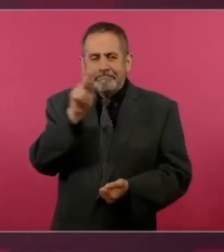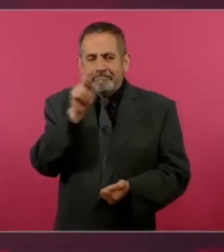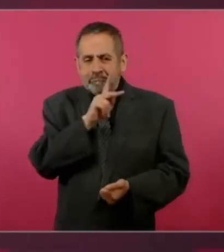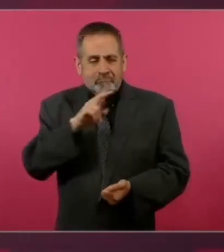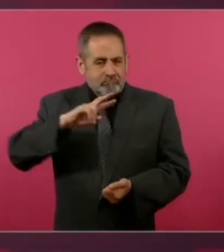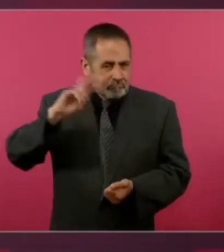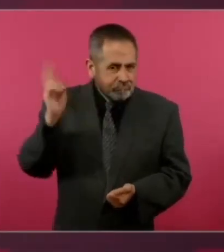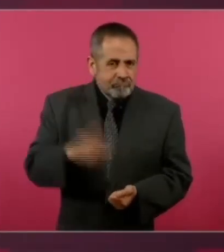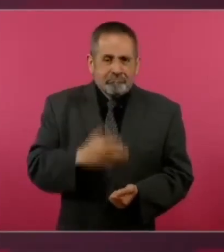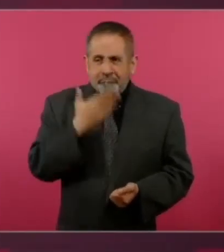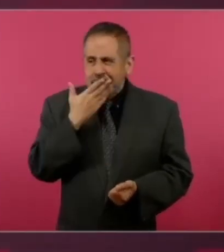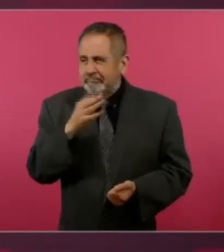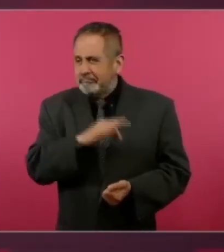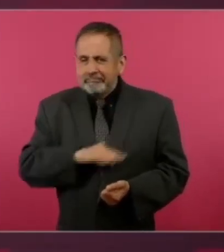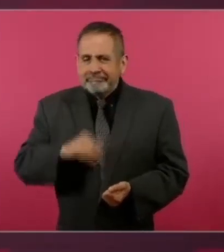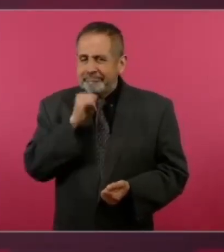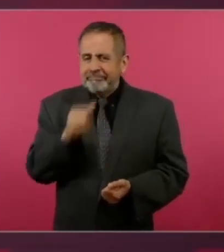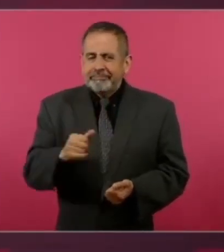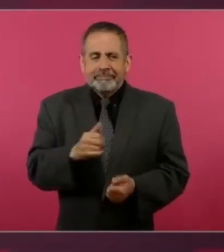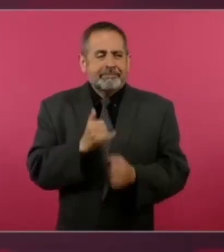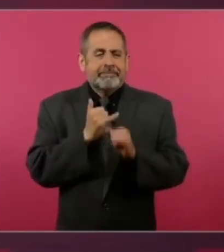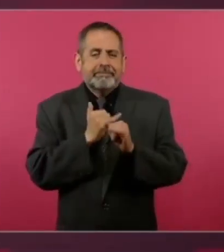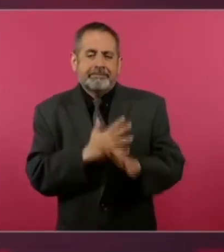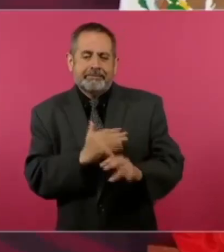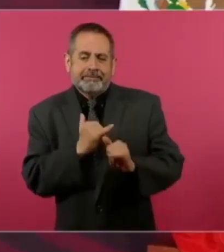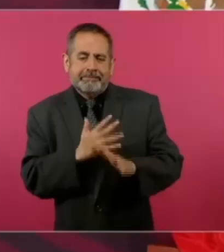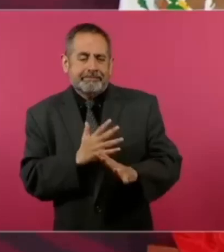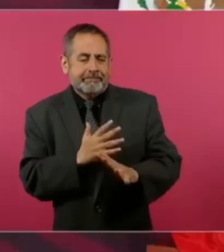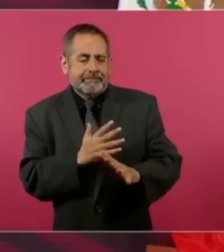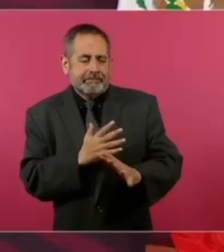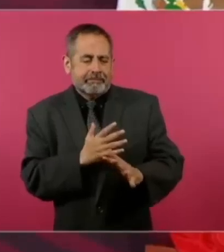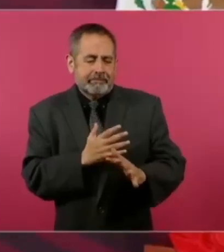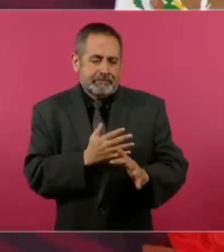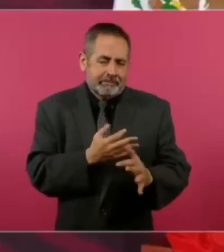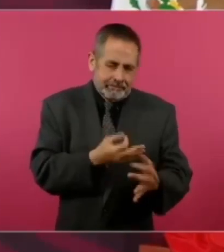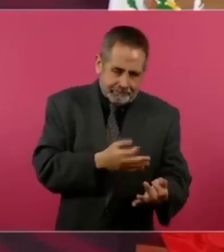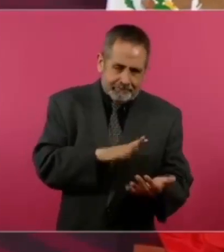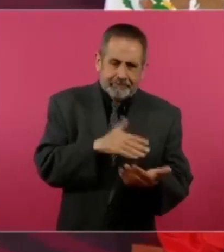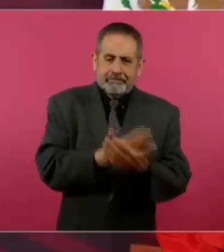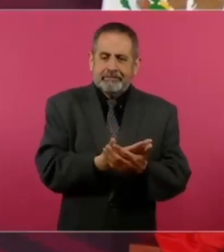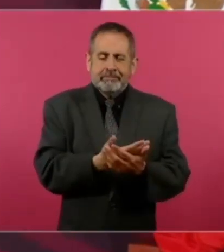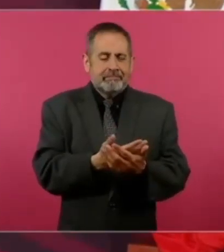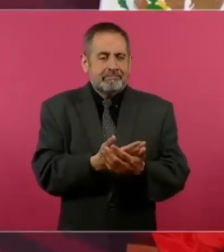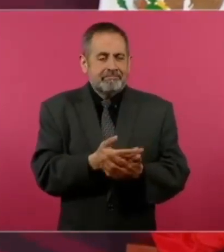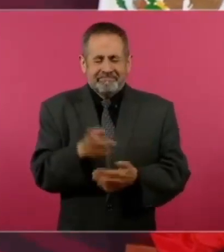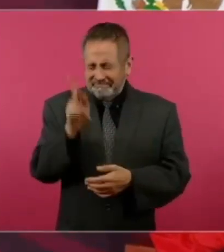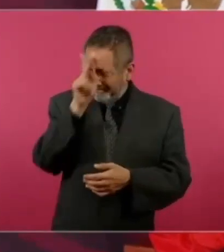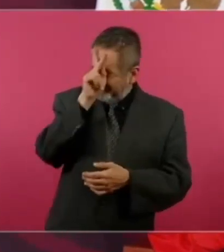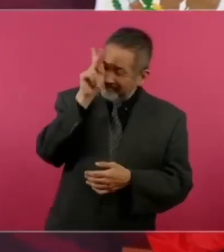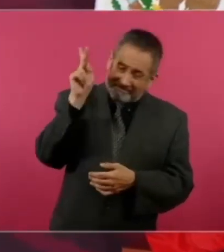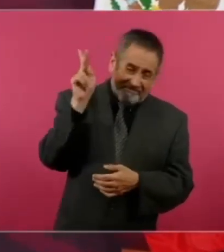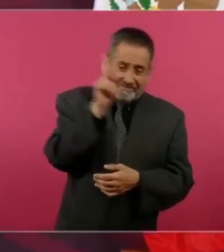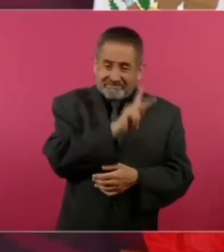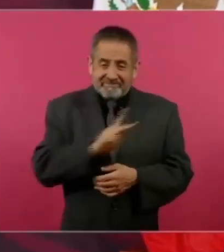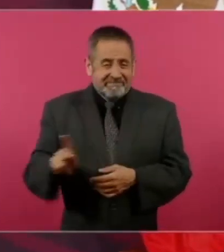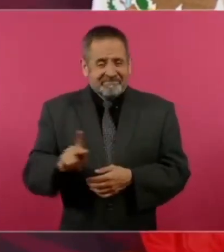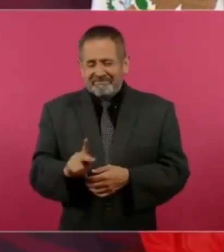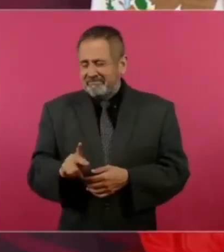es una trampa que lleva a una mayor infelicidad y, en este